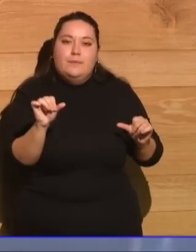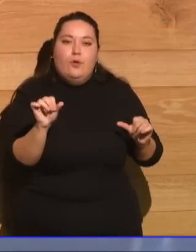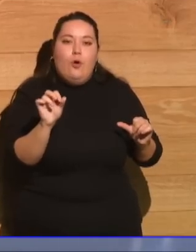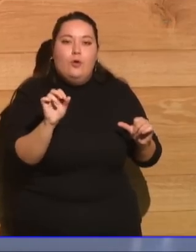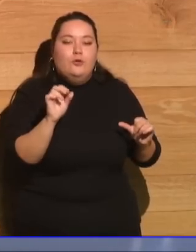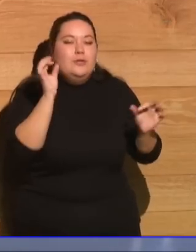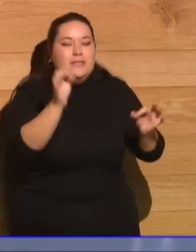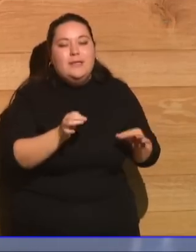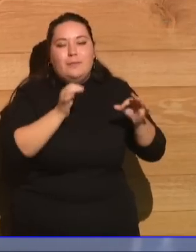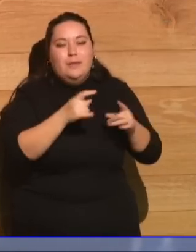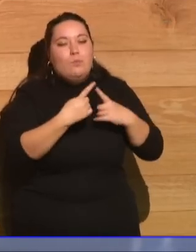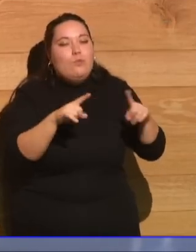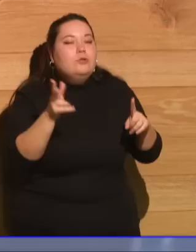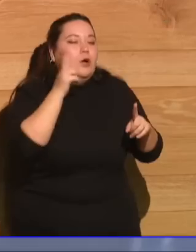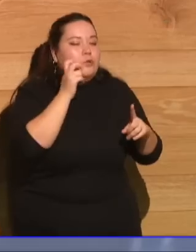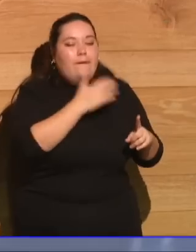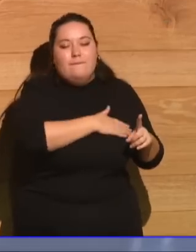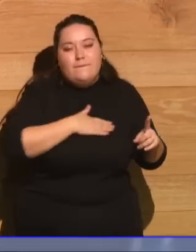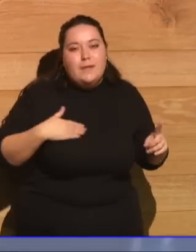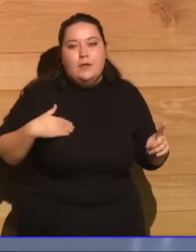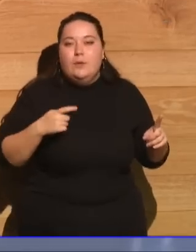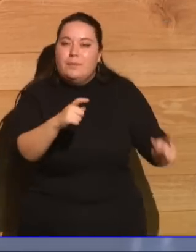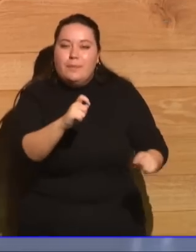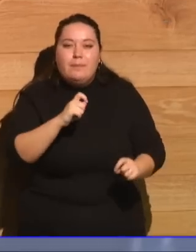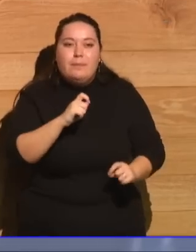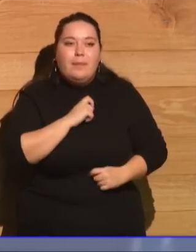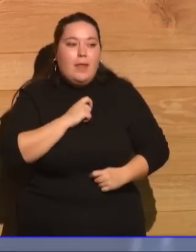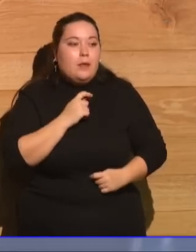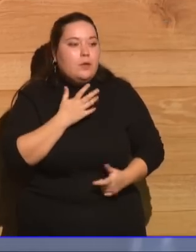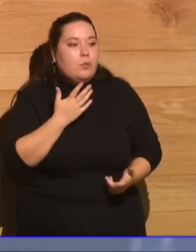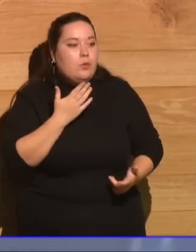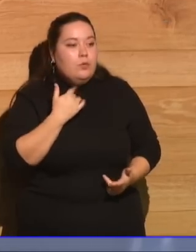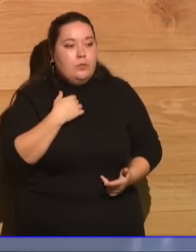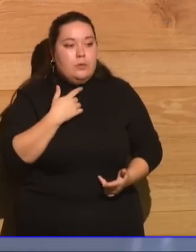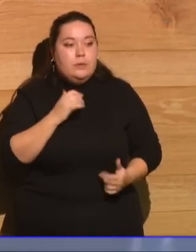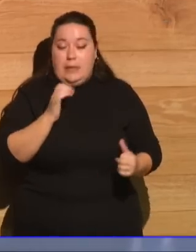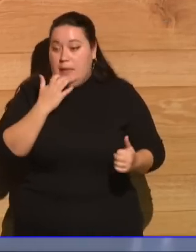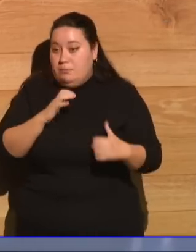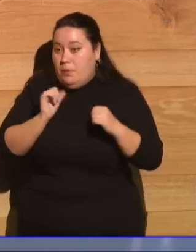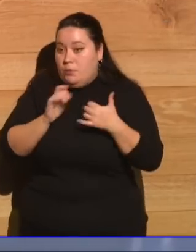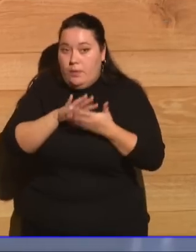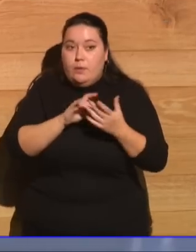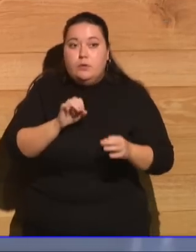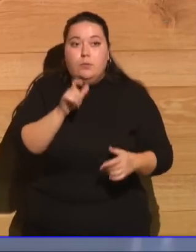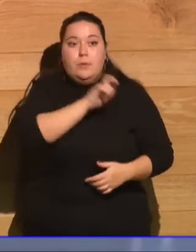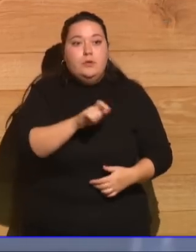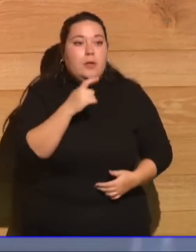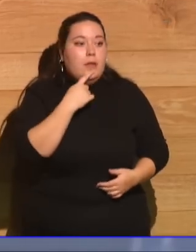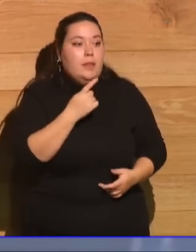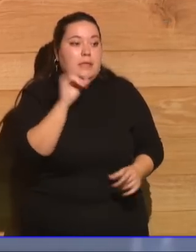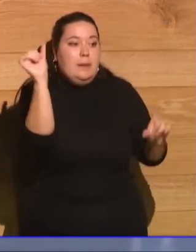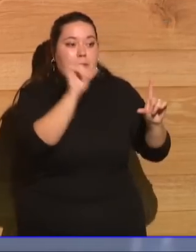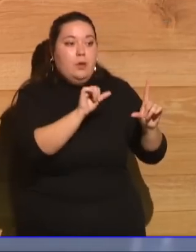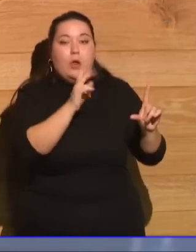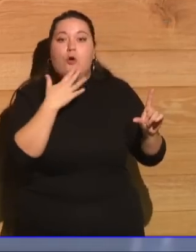otra cosa que escuchar esta música que me da mucha rabia, y si queréis hablamos de esto nada más para empezar, que mucha gente piensa que esta